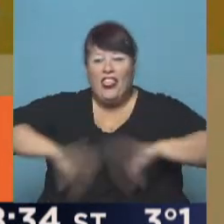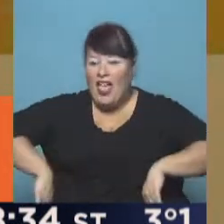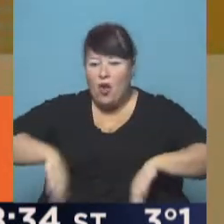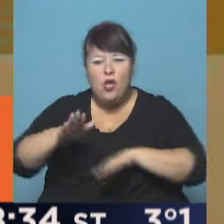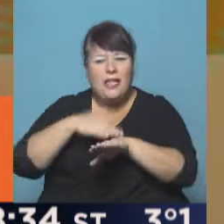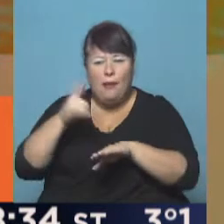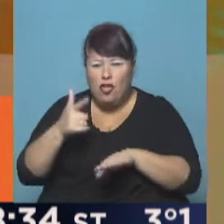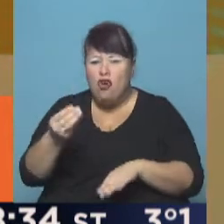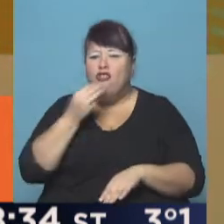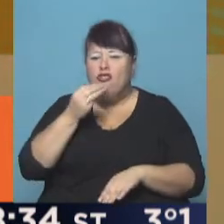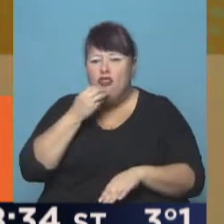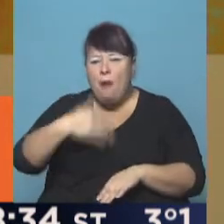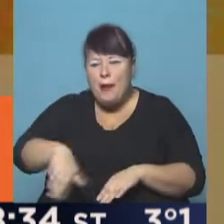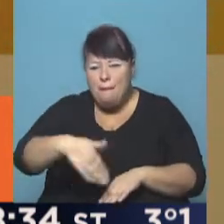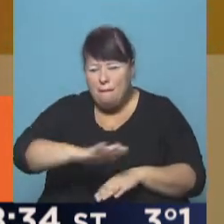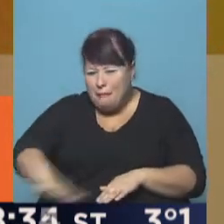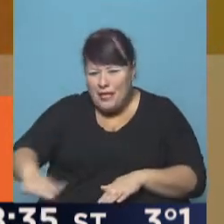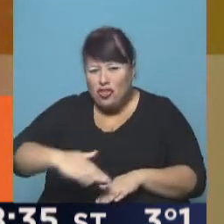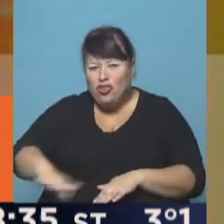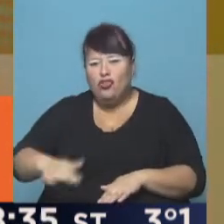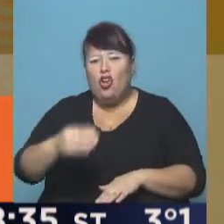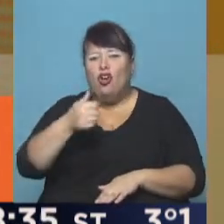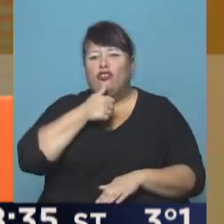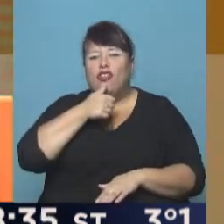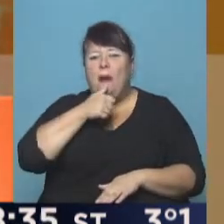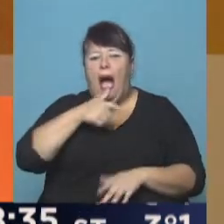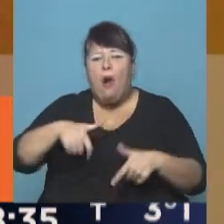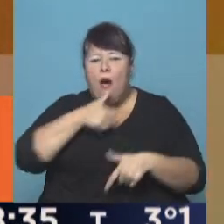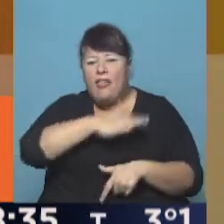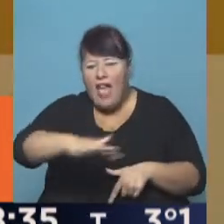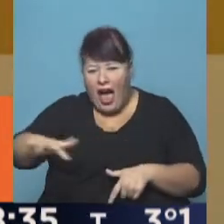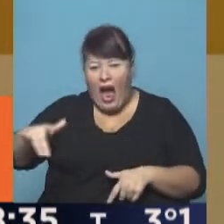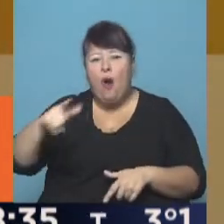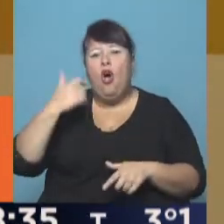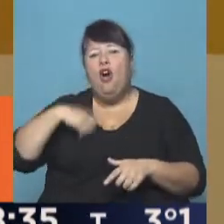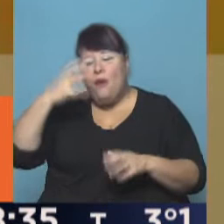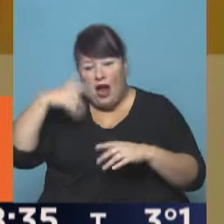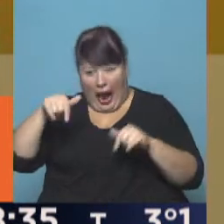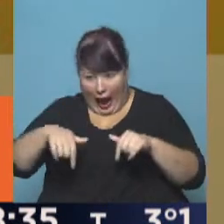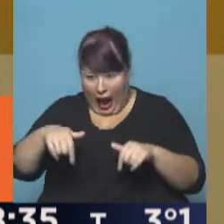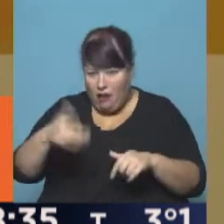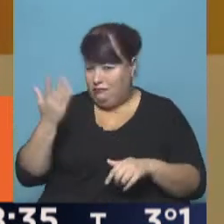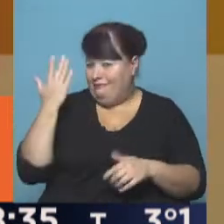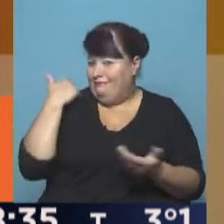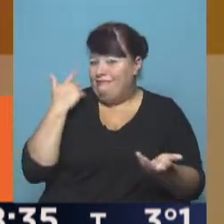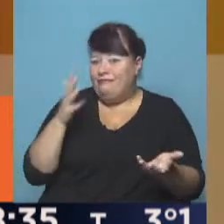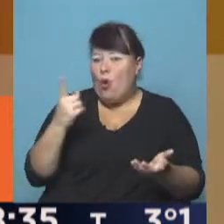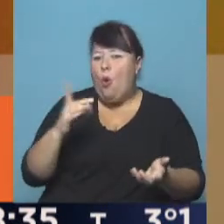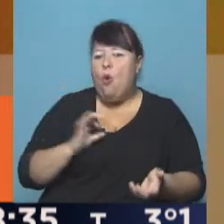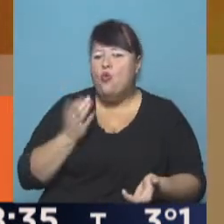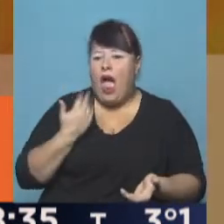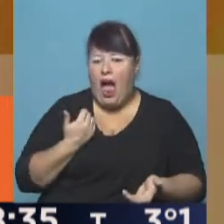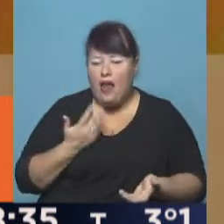descalzos comiendo en el piso tomando agua de un arroyo o haciendo sus necesidades esto fue hace un año